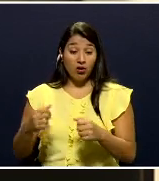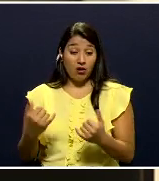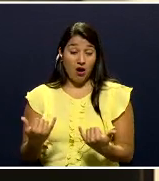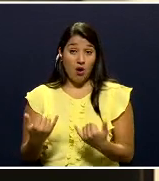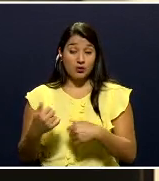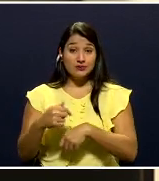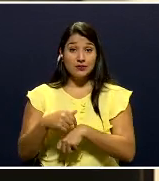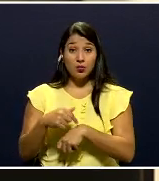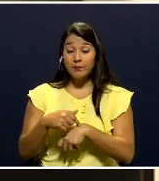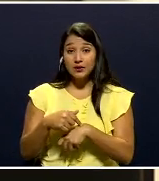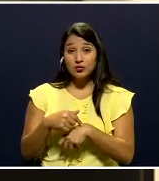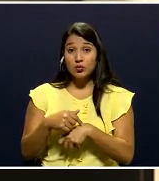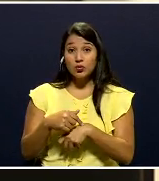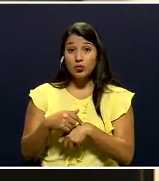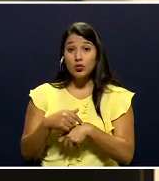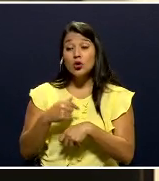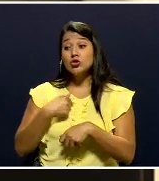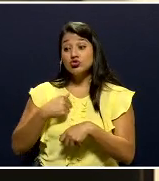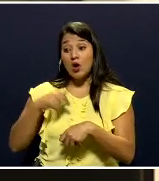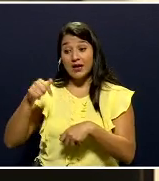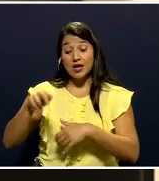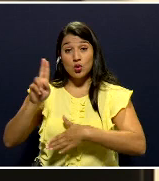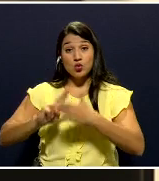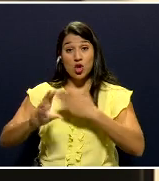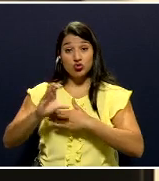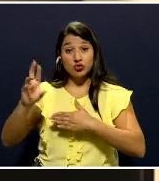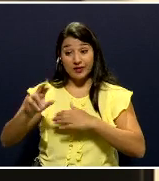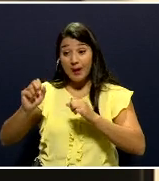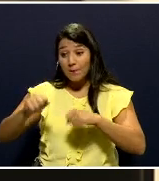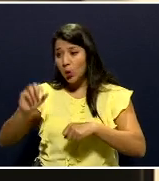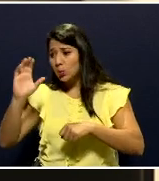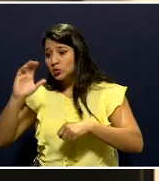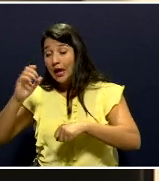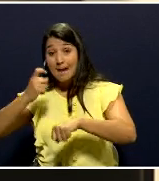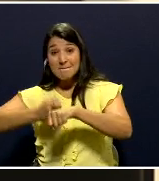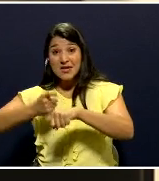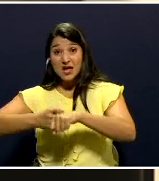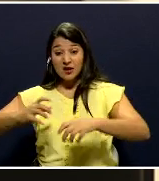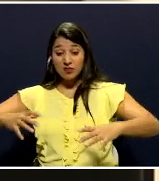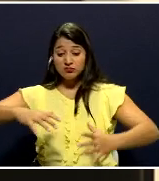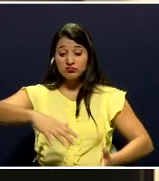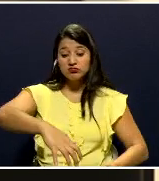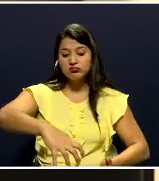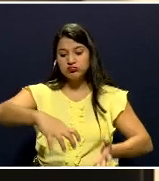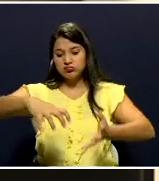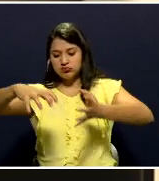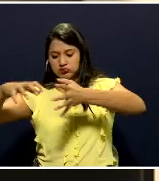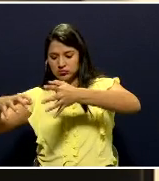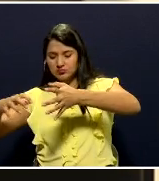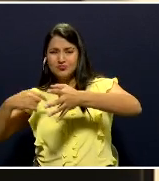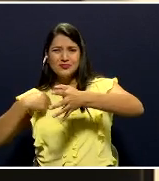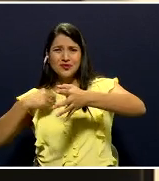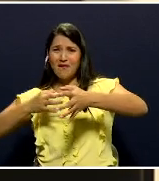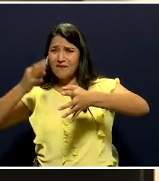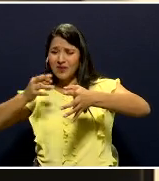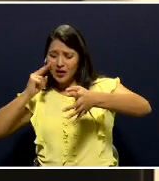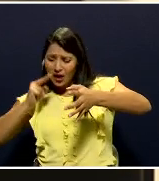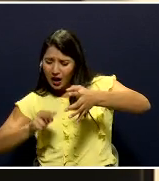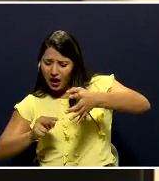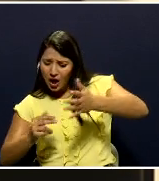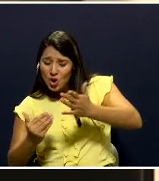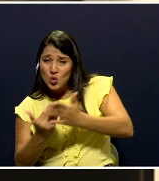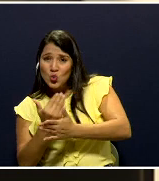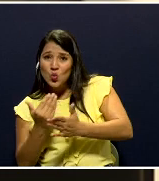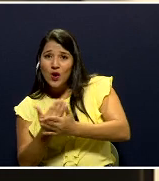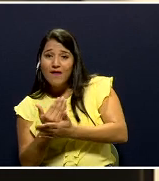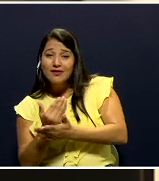momento, en donde me encuentro yo, en el campus de la Universidad de Costa Rica, una piedra, y téngalo por seguro que yo voy a encontrar microorganismos nuevos que no han